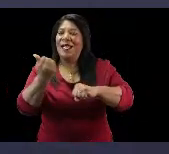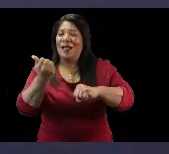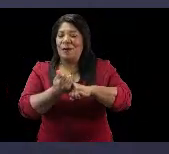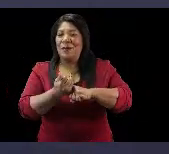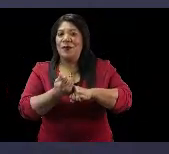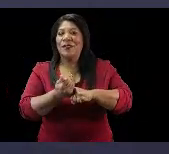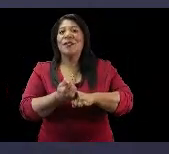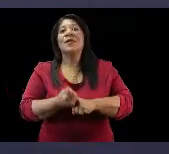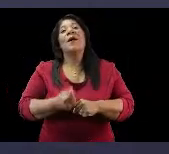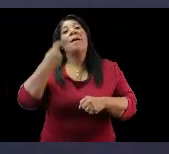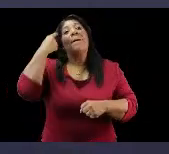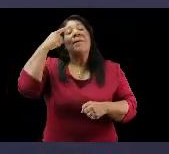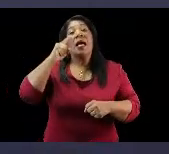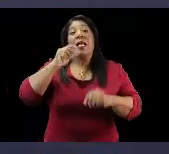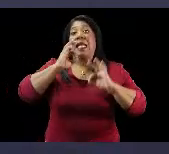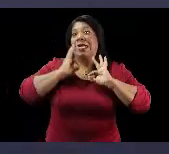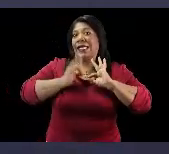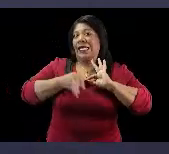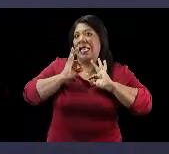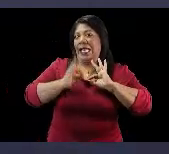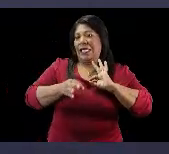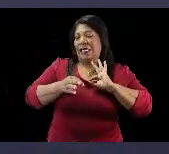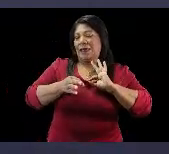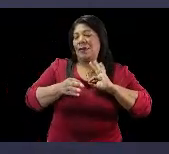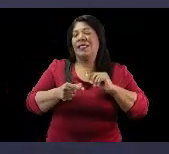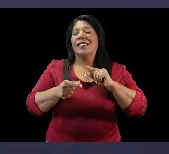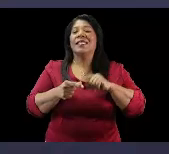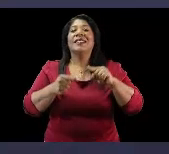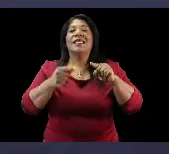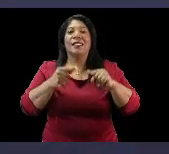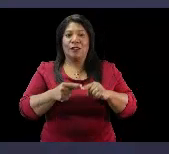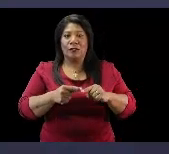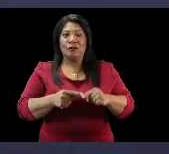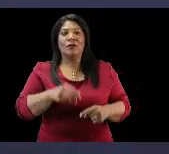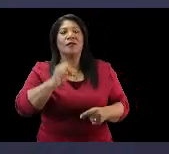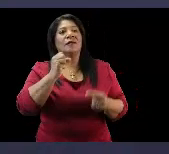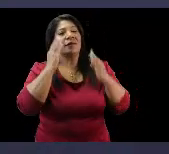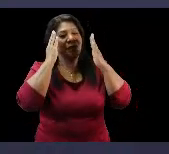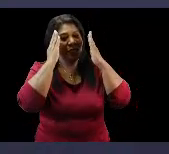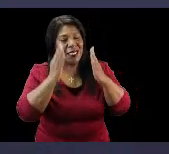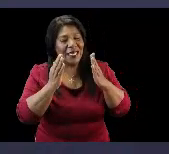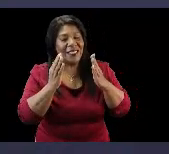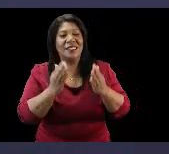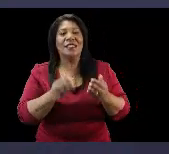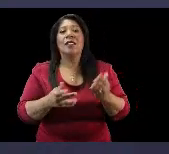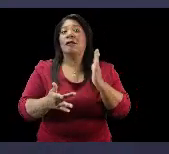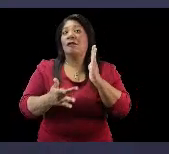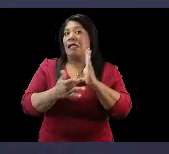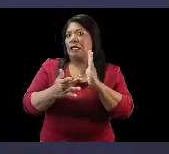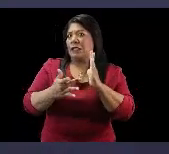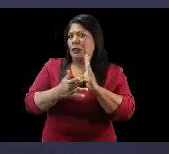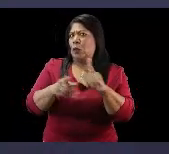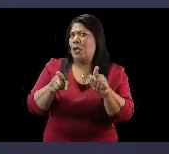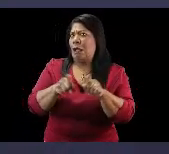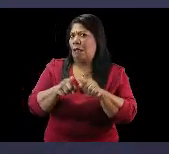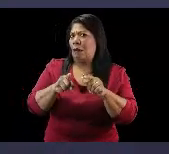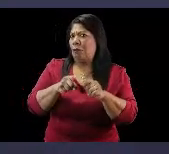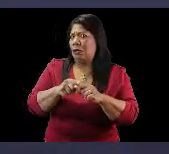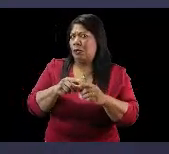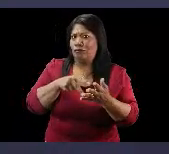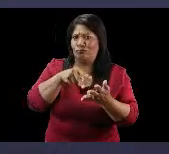como es la Secretaría Nacional de Discapacidad, CENADIS, y el IPE, entonces se le pueda brindar el apoyo. La tecnología ha